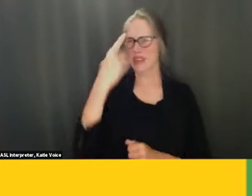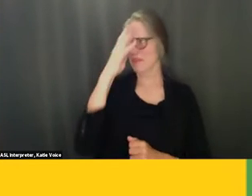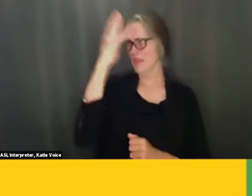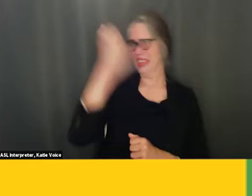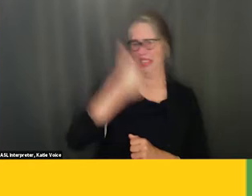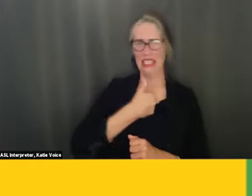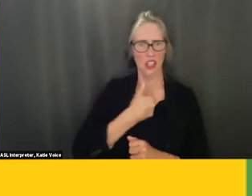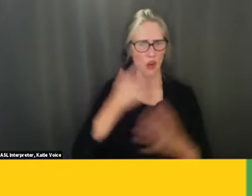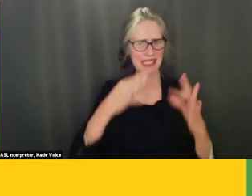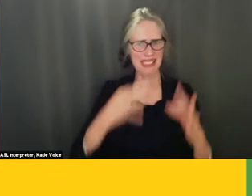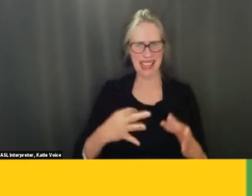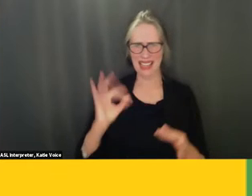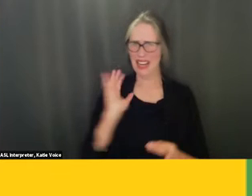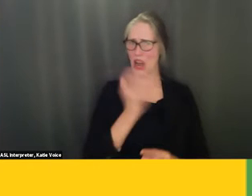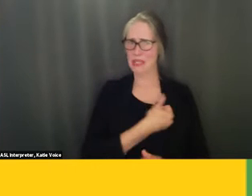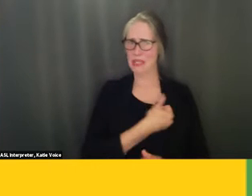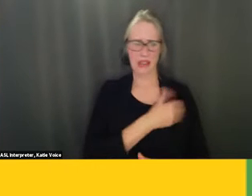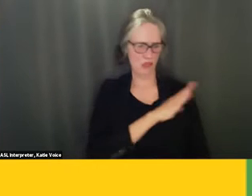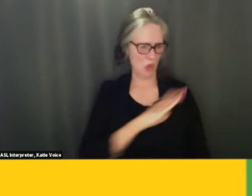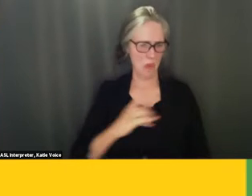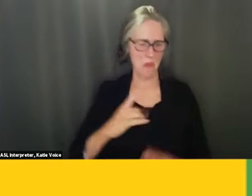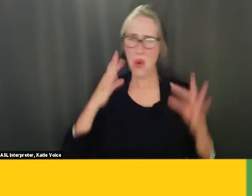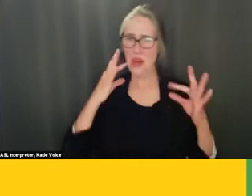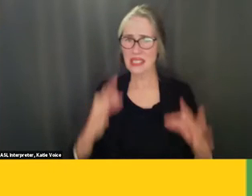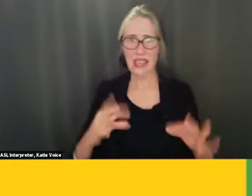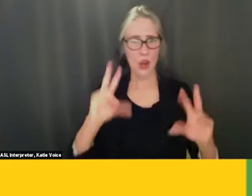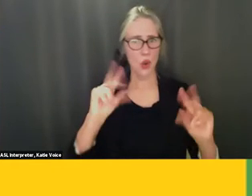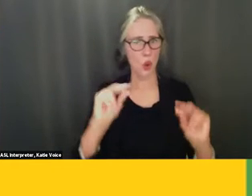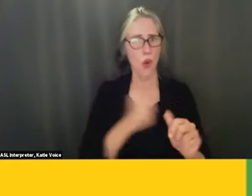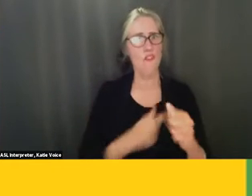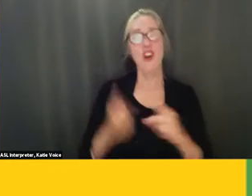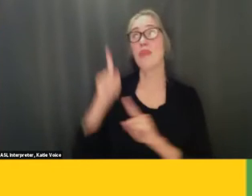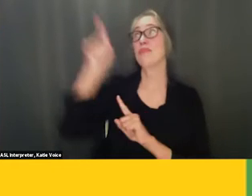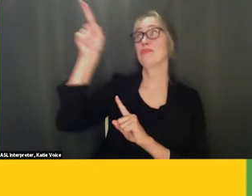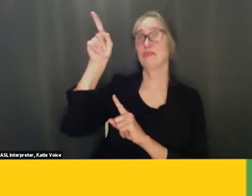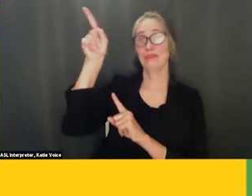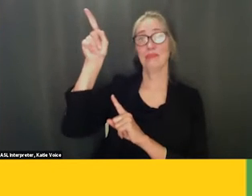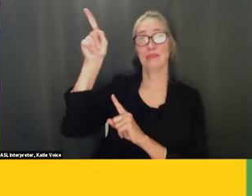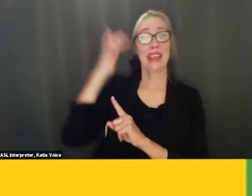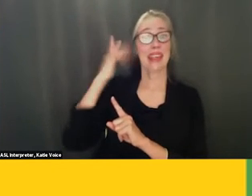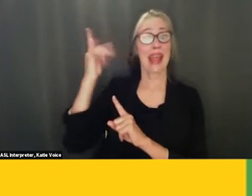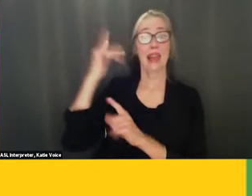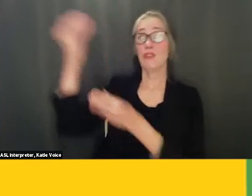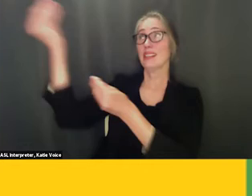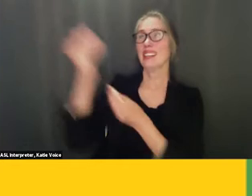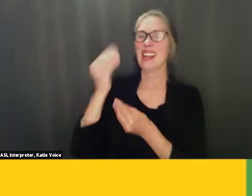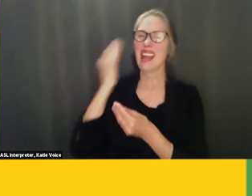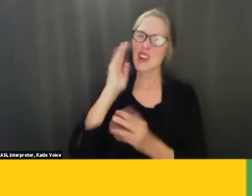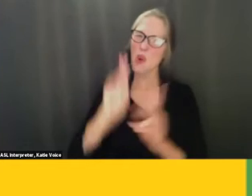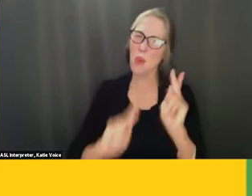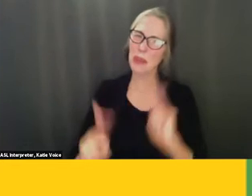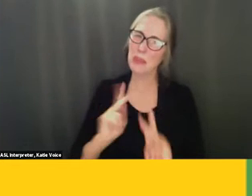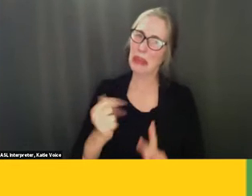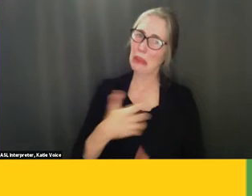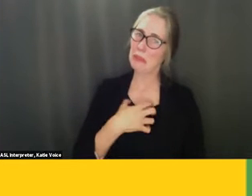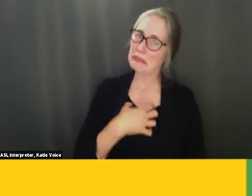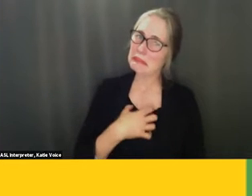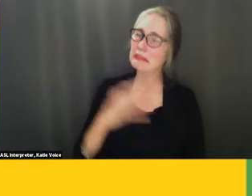estableciendo. Y yo sé que las personas tienen muchos sentimientos y opiniones respecto a esto,